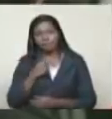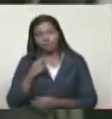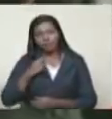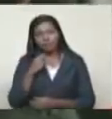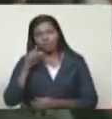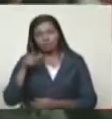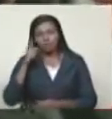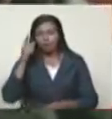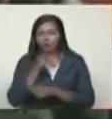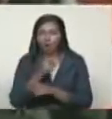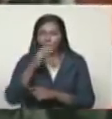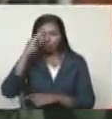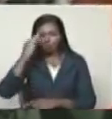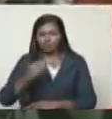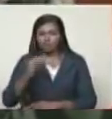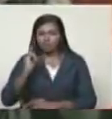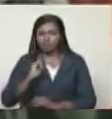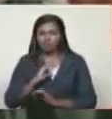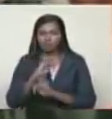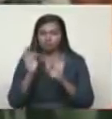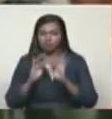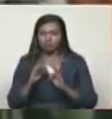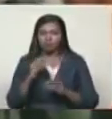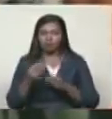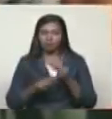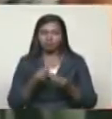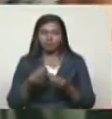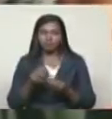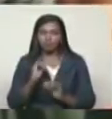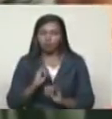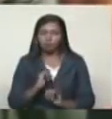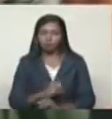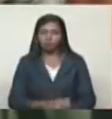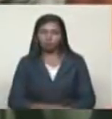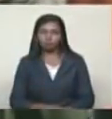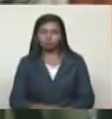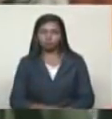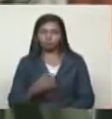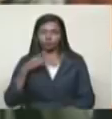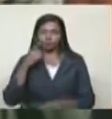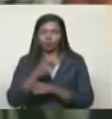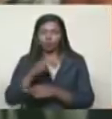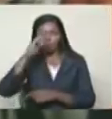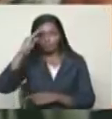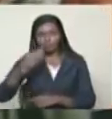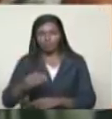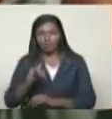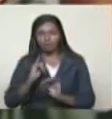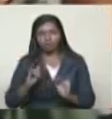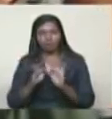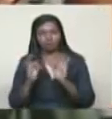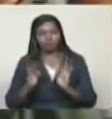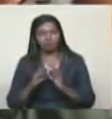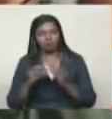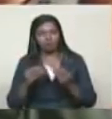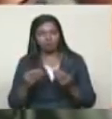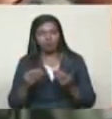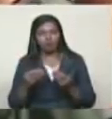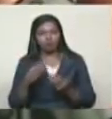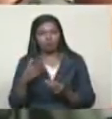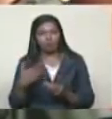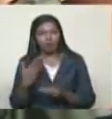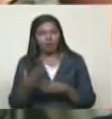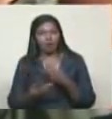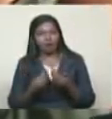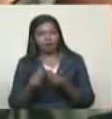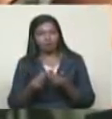con la Orden Militar Defensa Nacional Grado Comendador, Orden Militar Defensa Nacional Grado Oficial y la